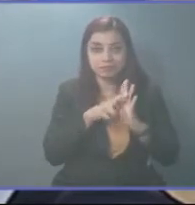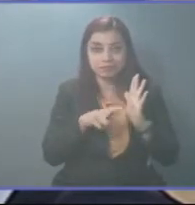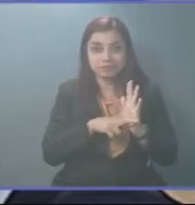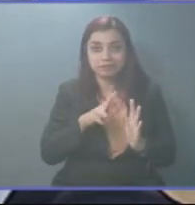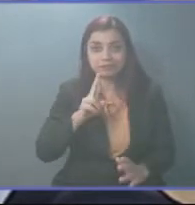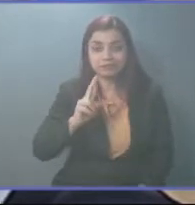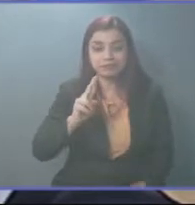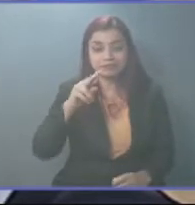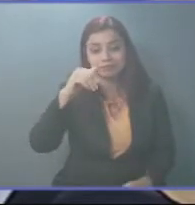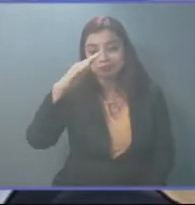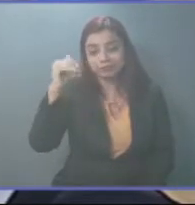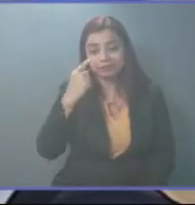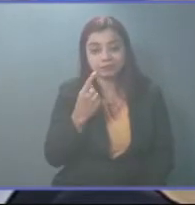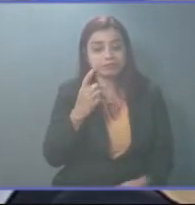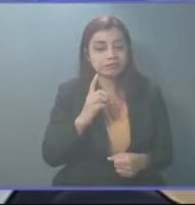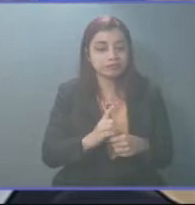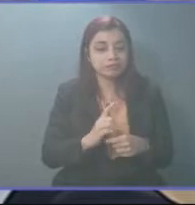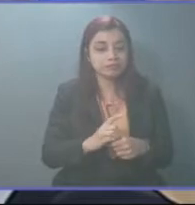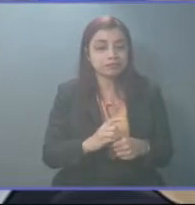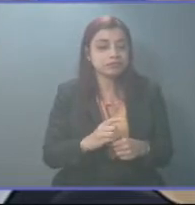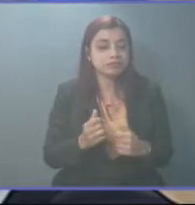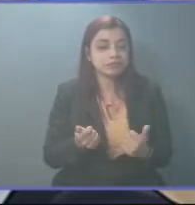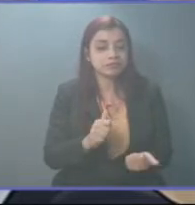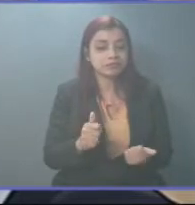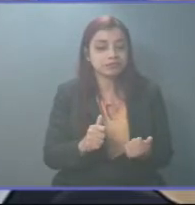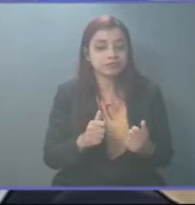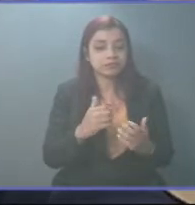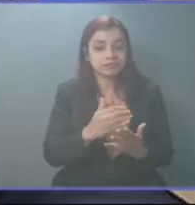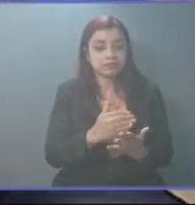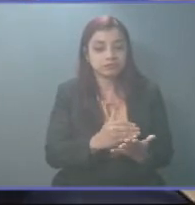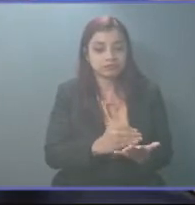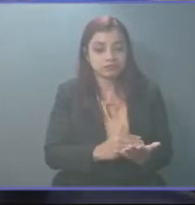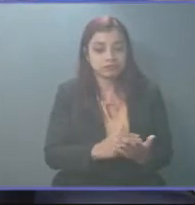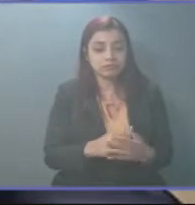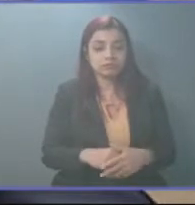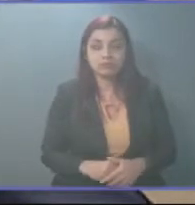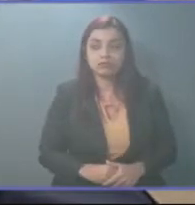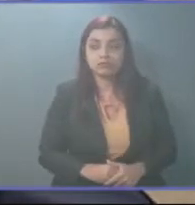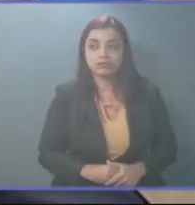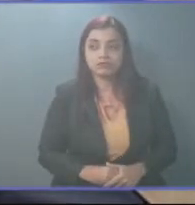con Discapacidad, salvo causa de fuerza mayor o caso fortuito.